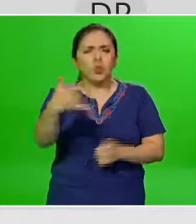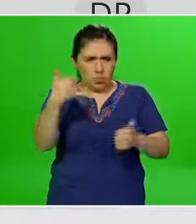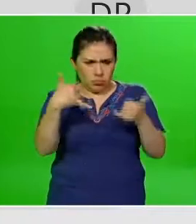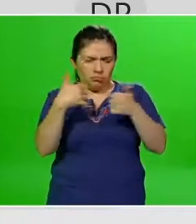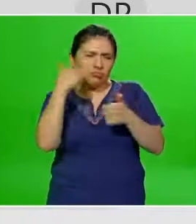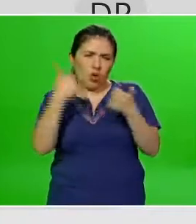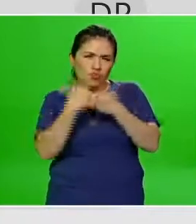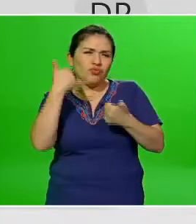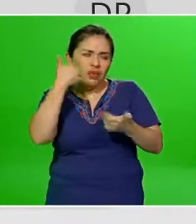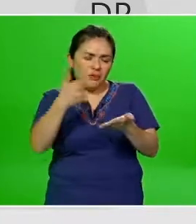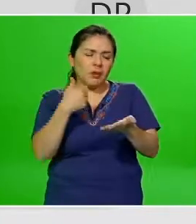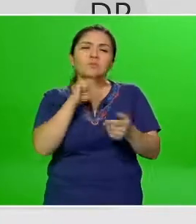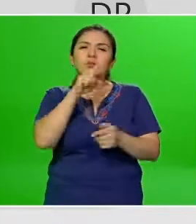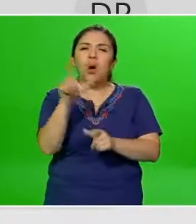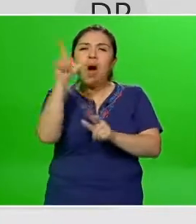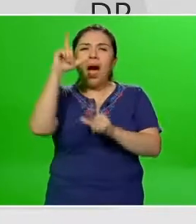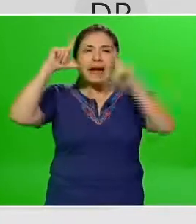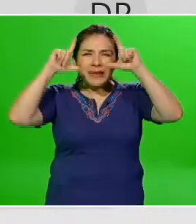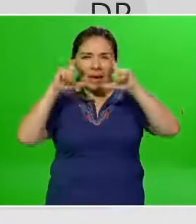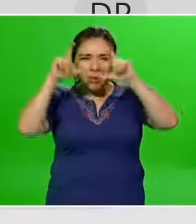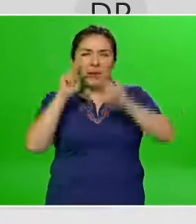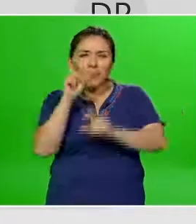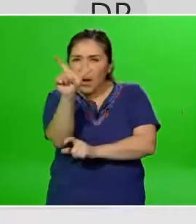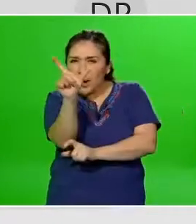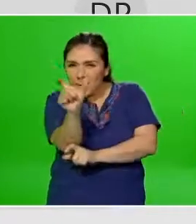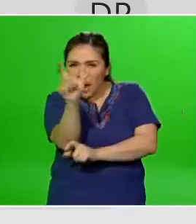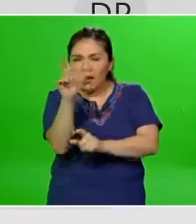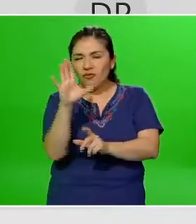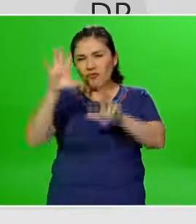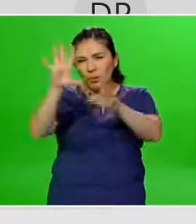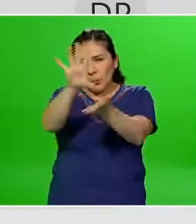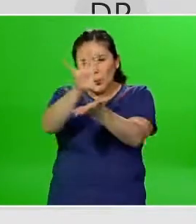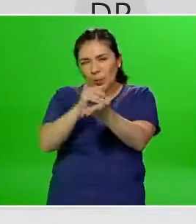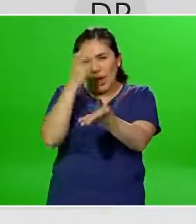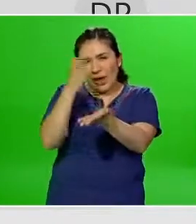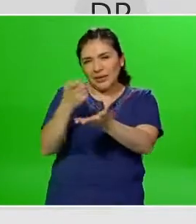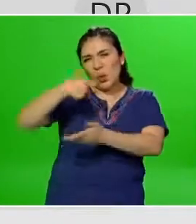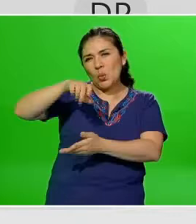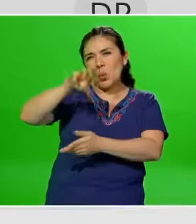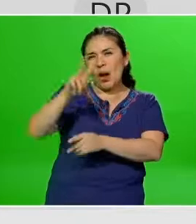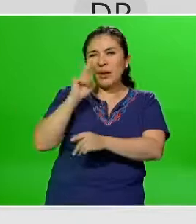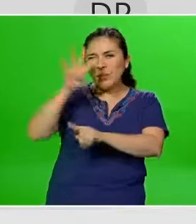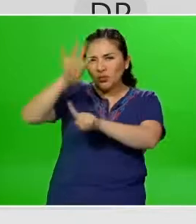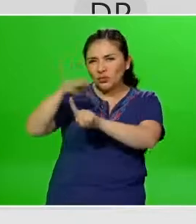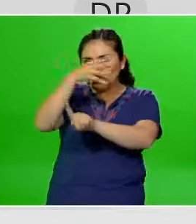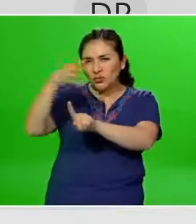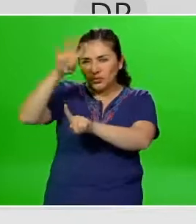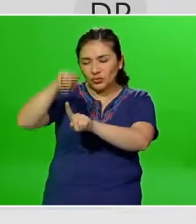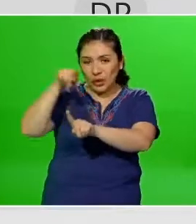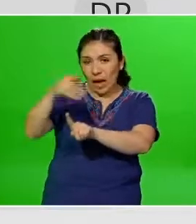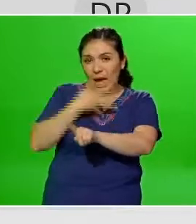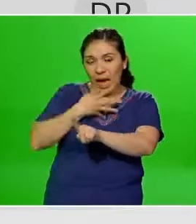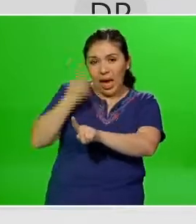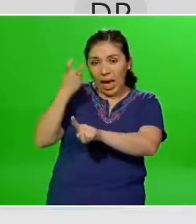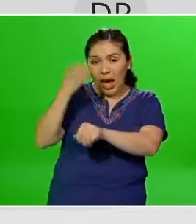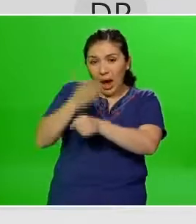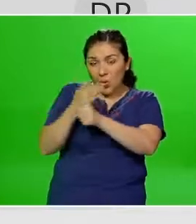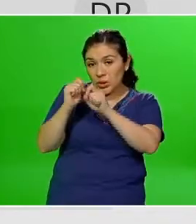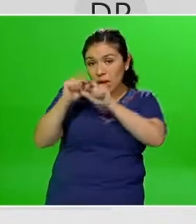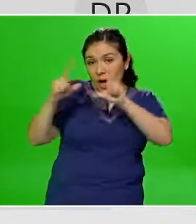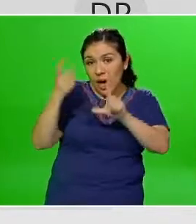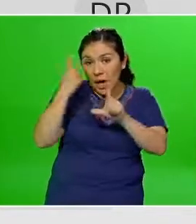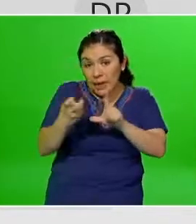teléfono activar la cámara, enfocar hacia el código QR que aparece en la